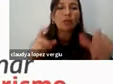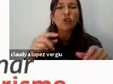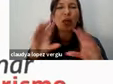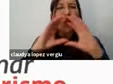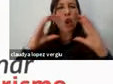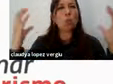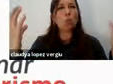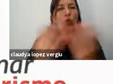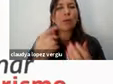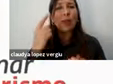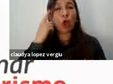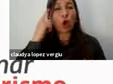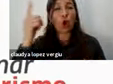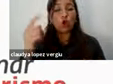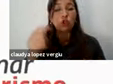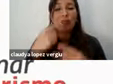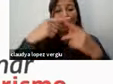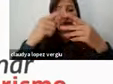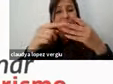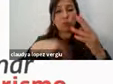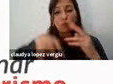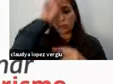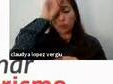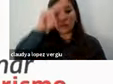afuera, que es totalmente diferente.